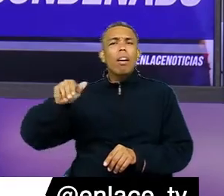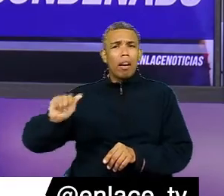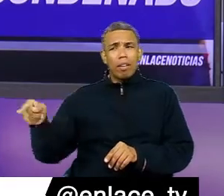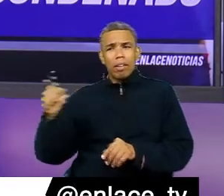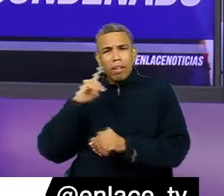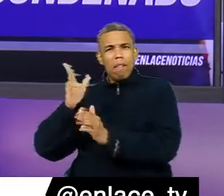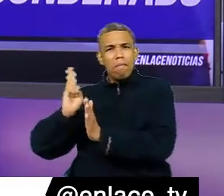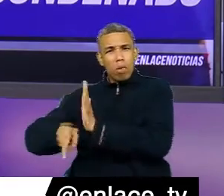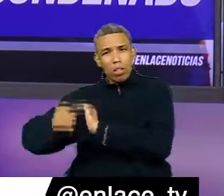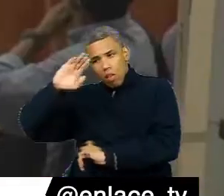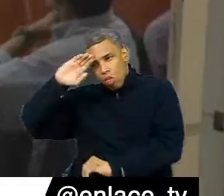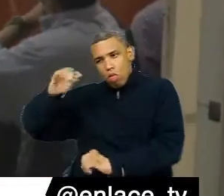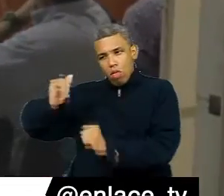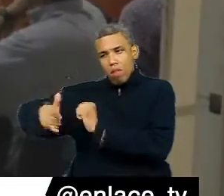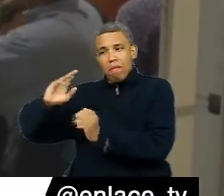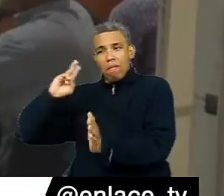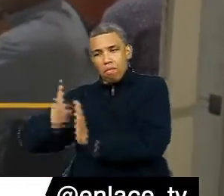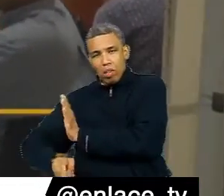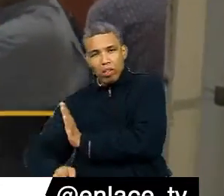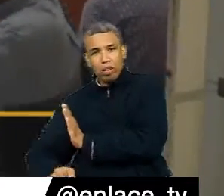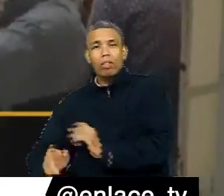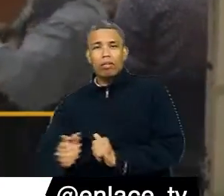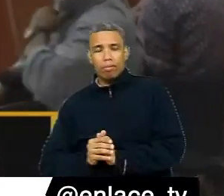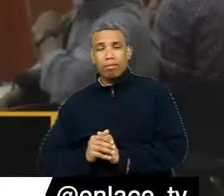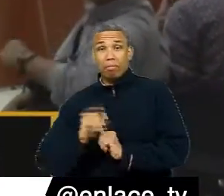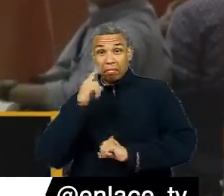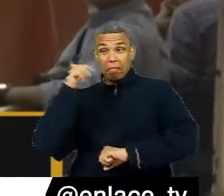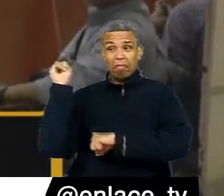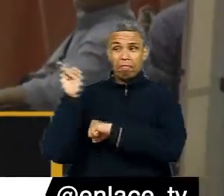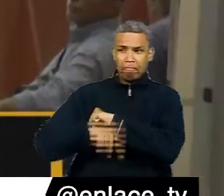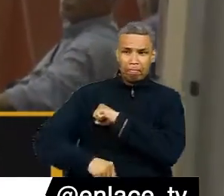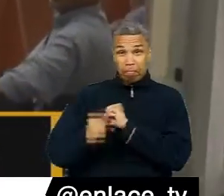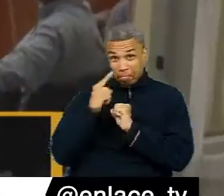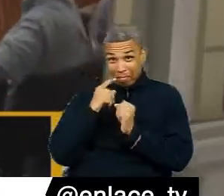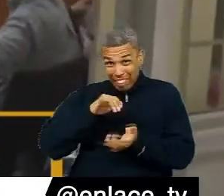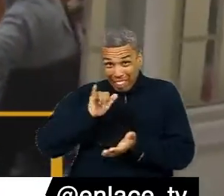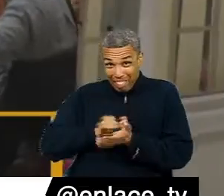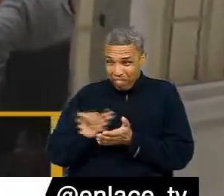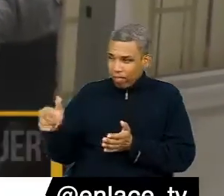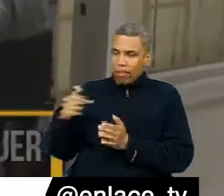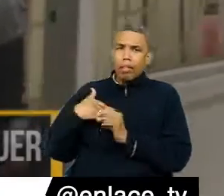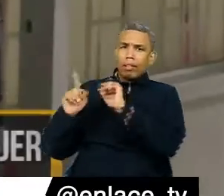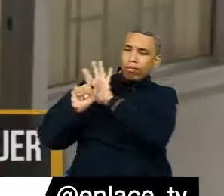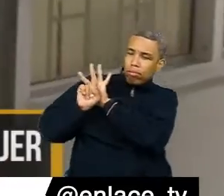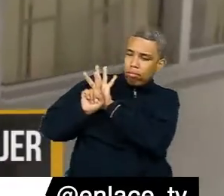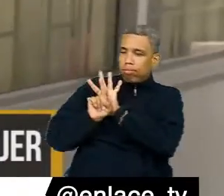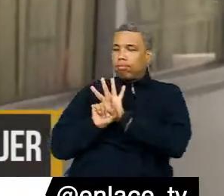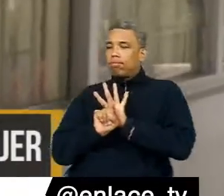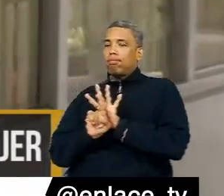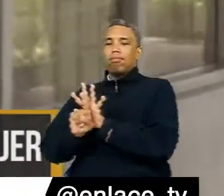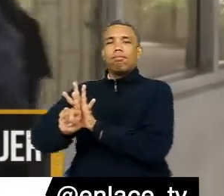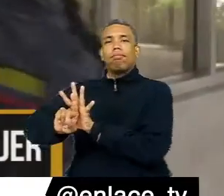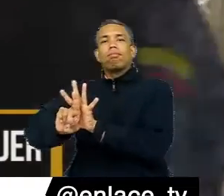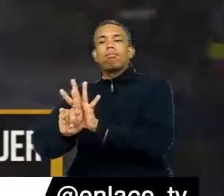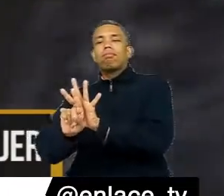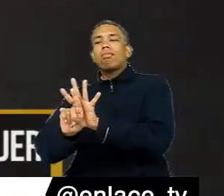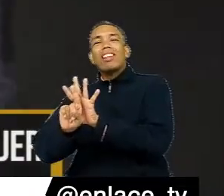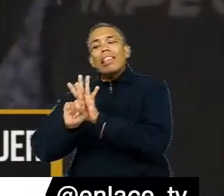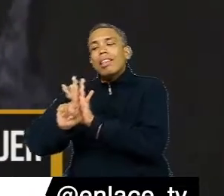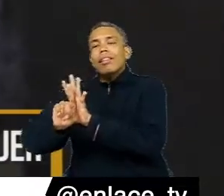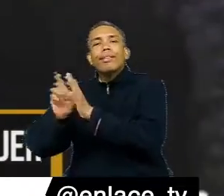condena. Este es el momento en el que es trasladado a la cárcel Fabián Andrés Hernández Cabarcas, sindicado de ser el responsable